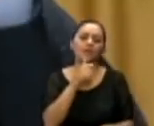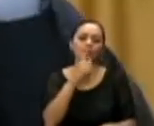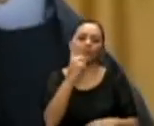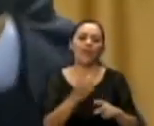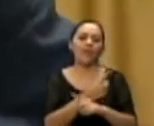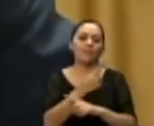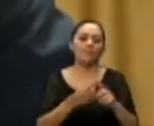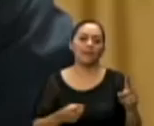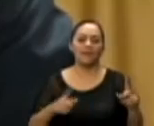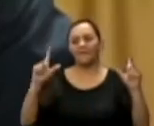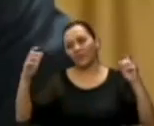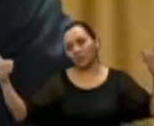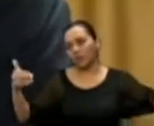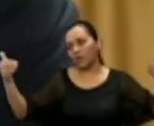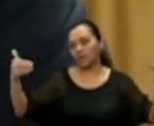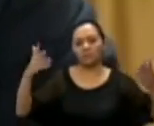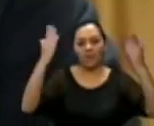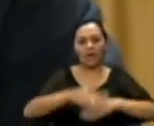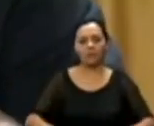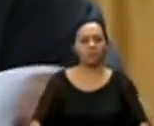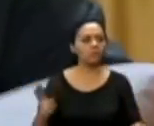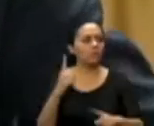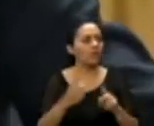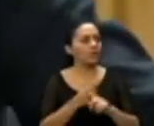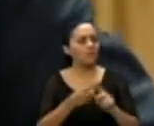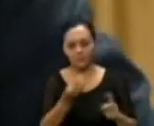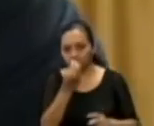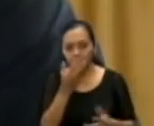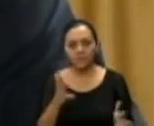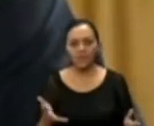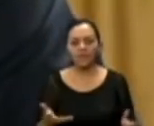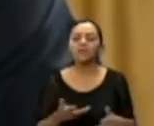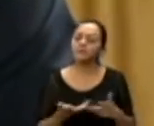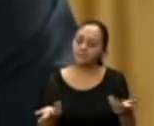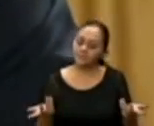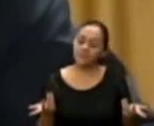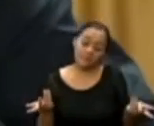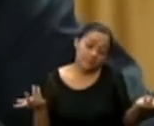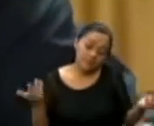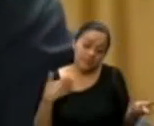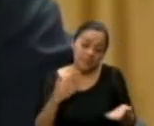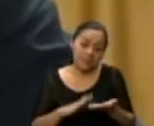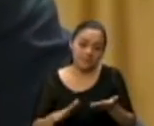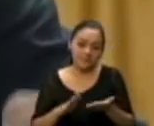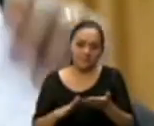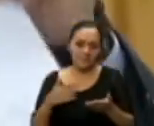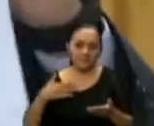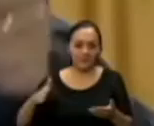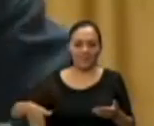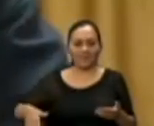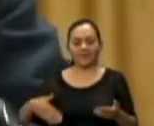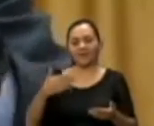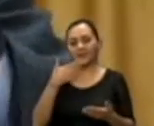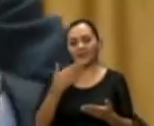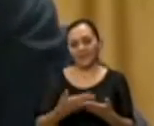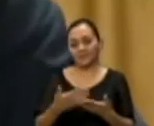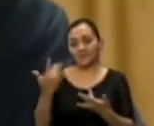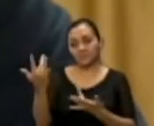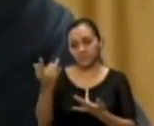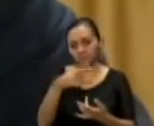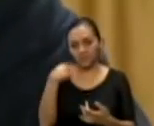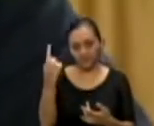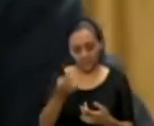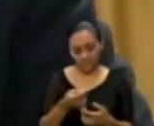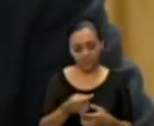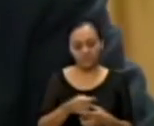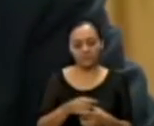suelen tomarse fotos ya llevaba la hora y media pero este oficio disculpen por la demora muchas gracias a todos modos por habernos esperado y